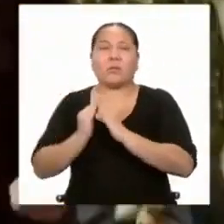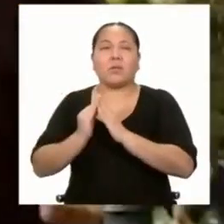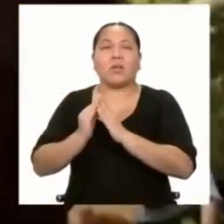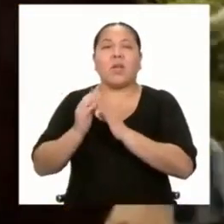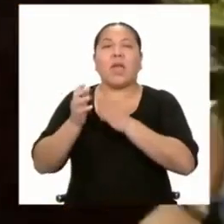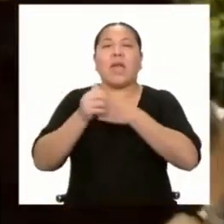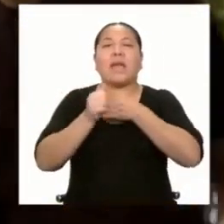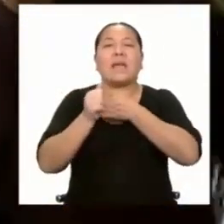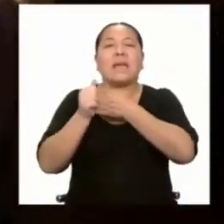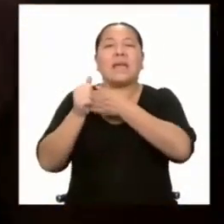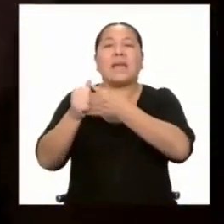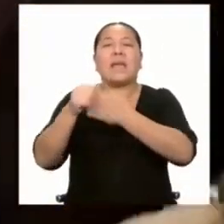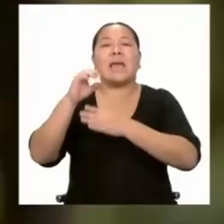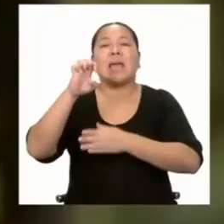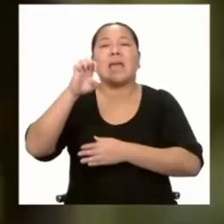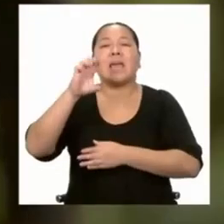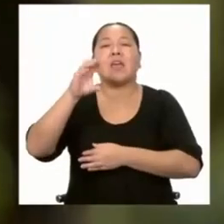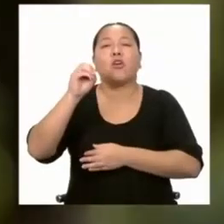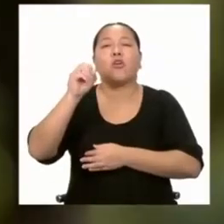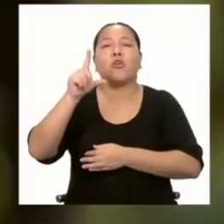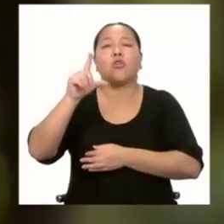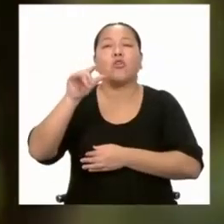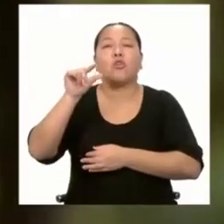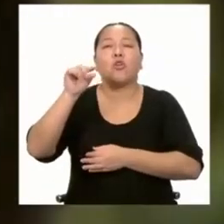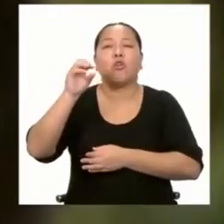ecológico.